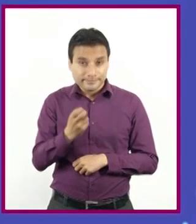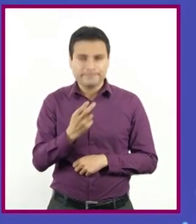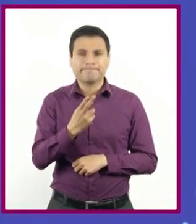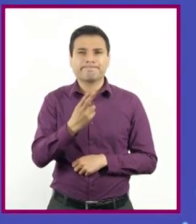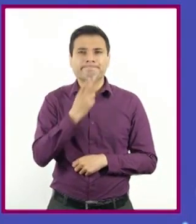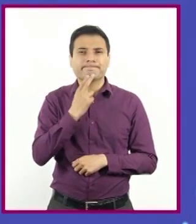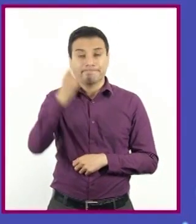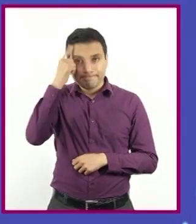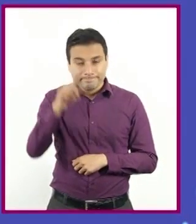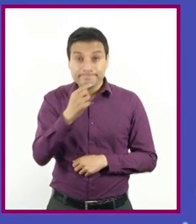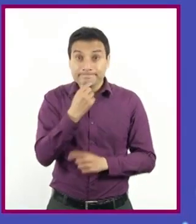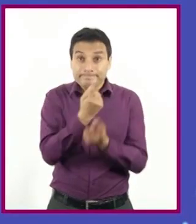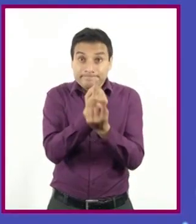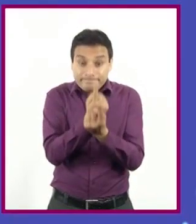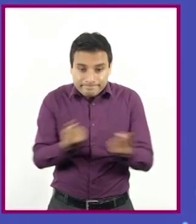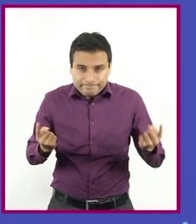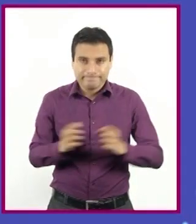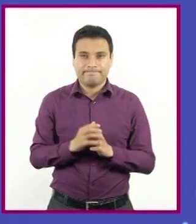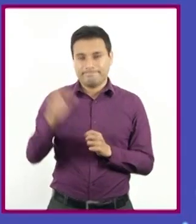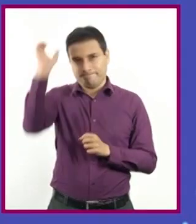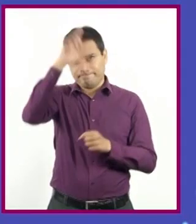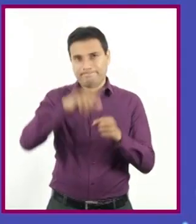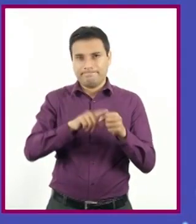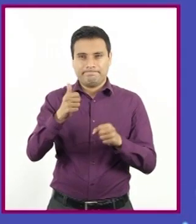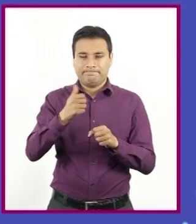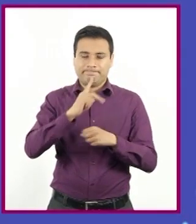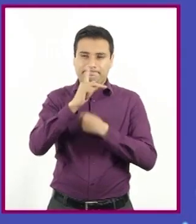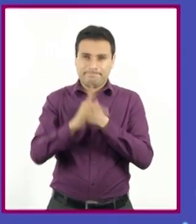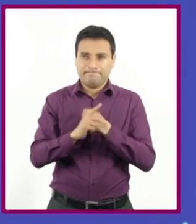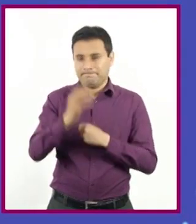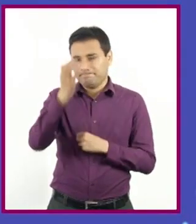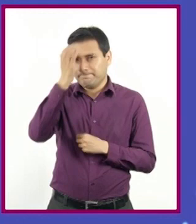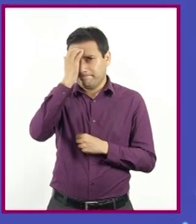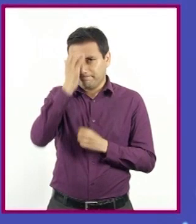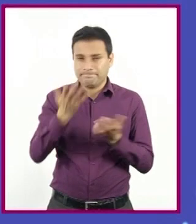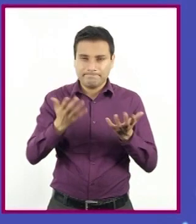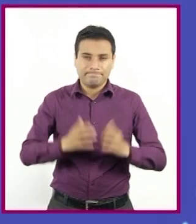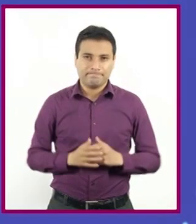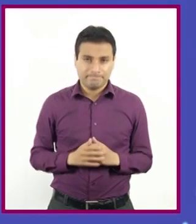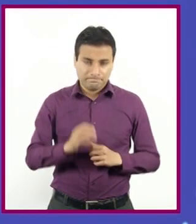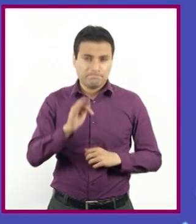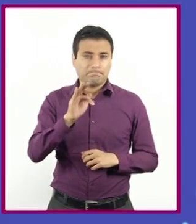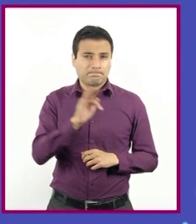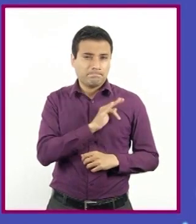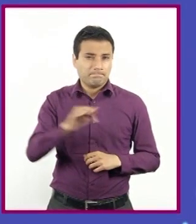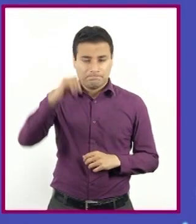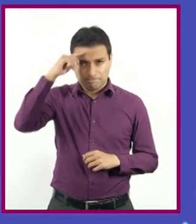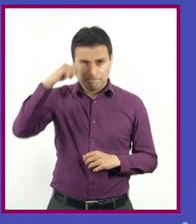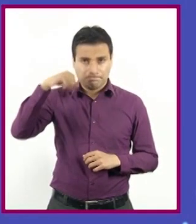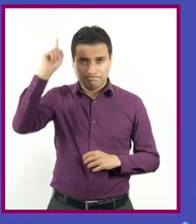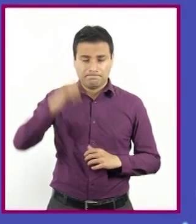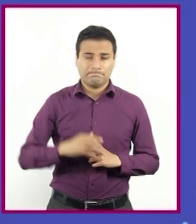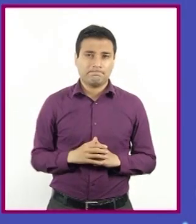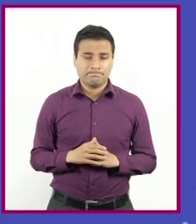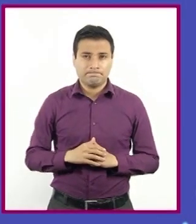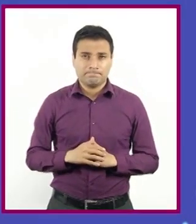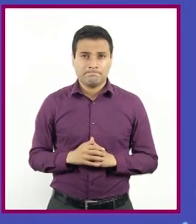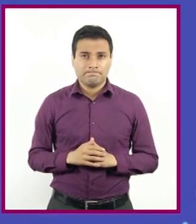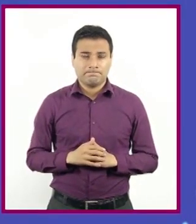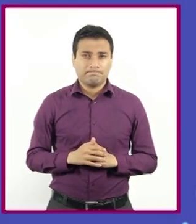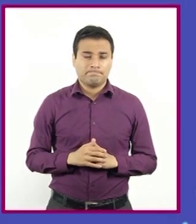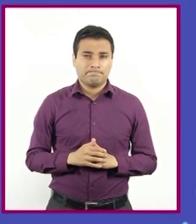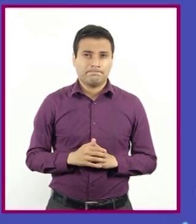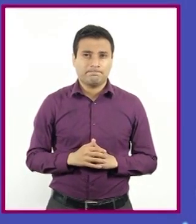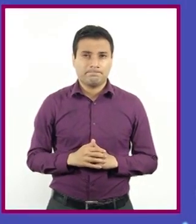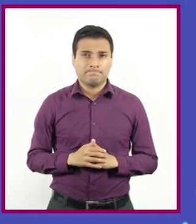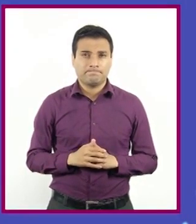que los niños aprendan una cultura extranjera de una forma accesible y práctica. Aparte de enseñar a